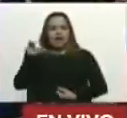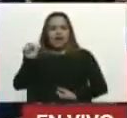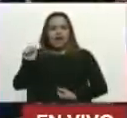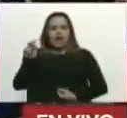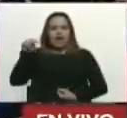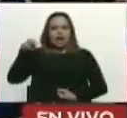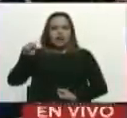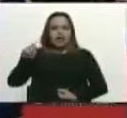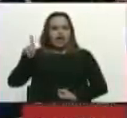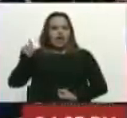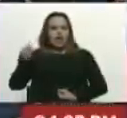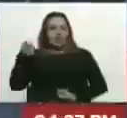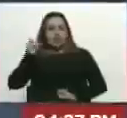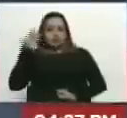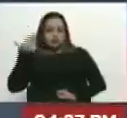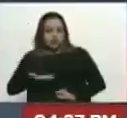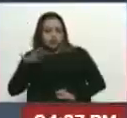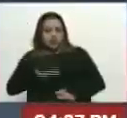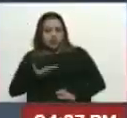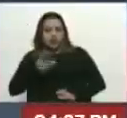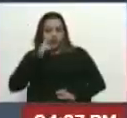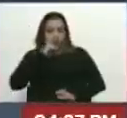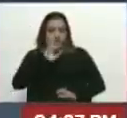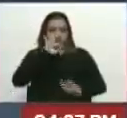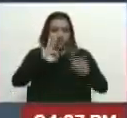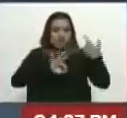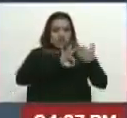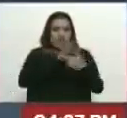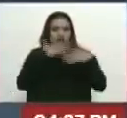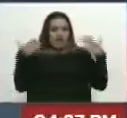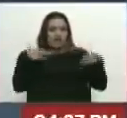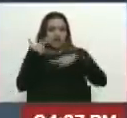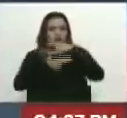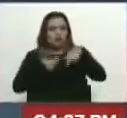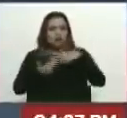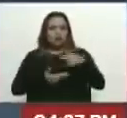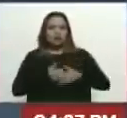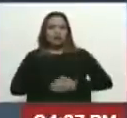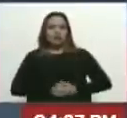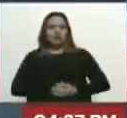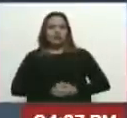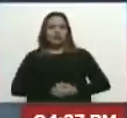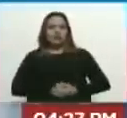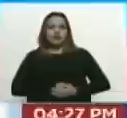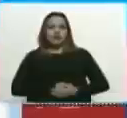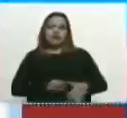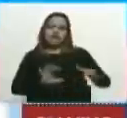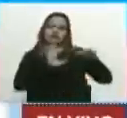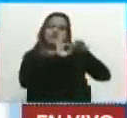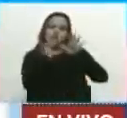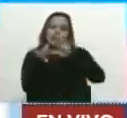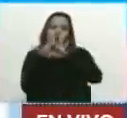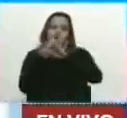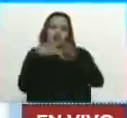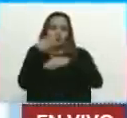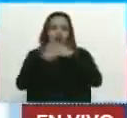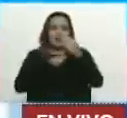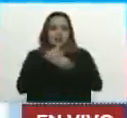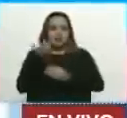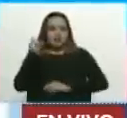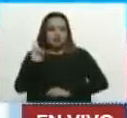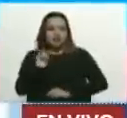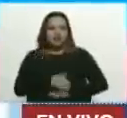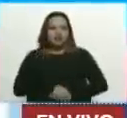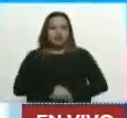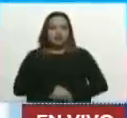muy importante ver que entre esas tres grandes revoluciones hay una filiación, hay una conexión, ¿no? Y